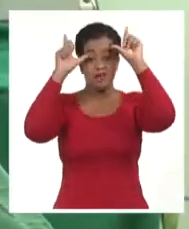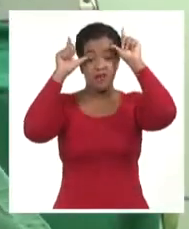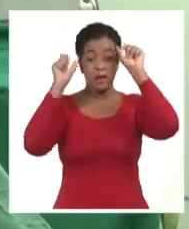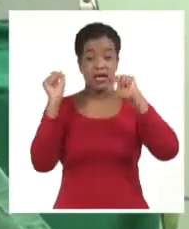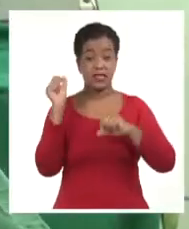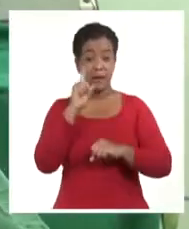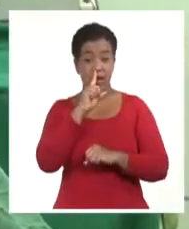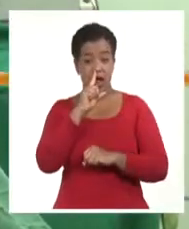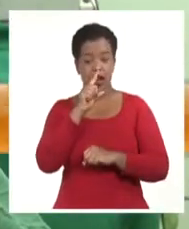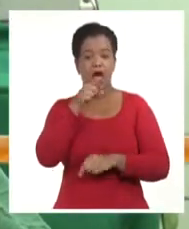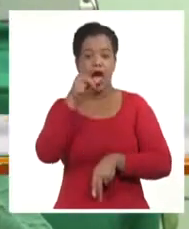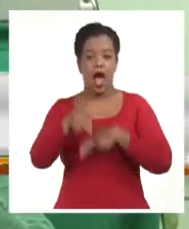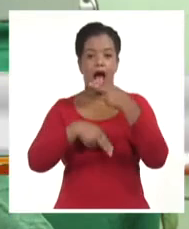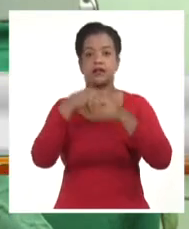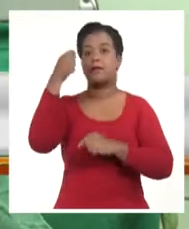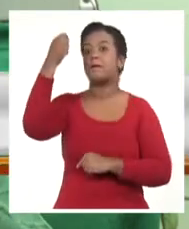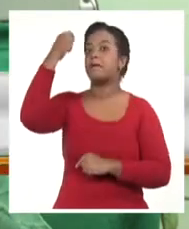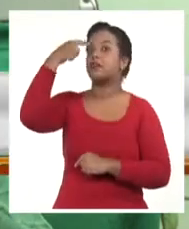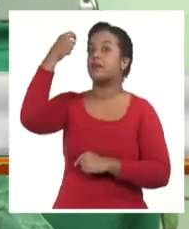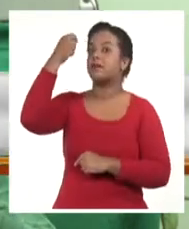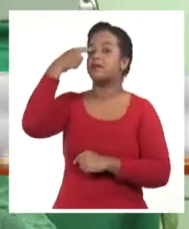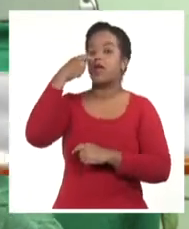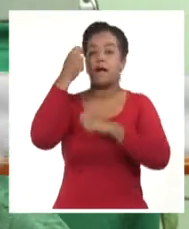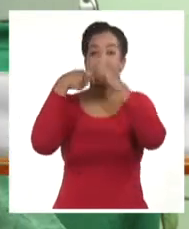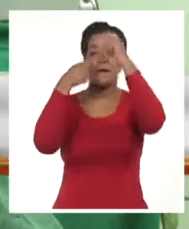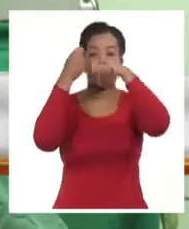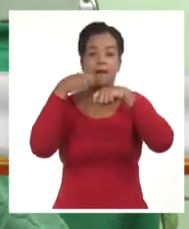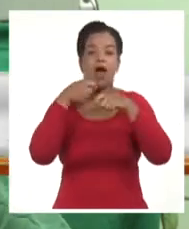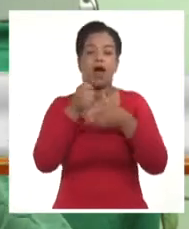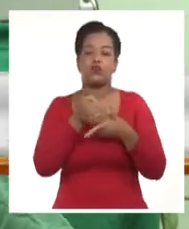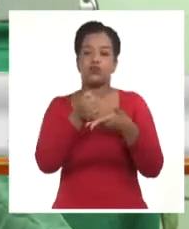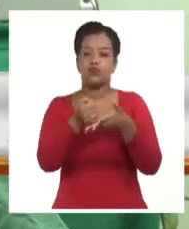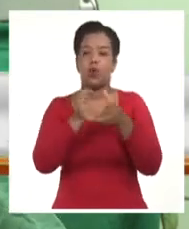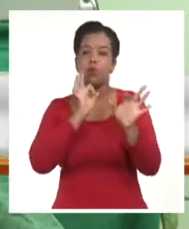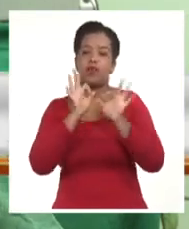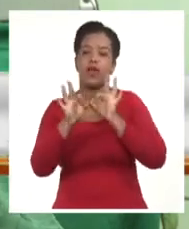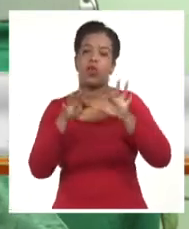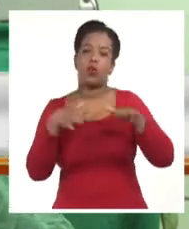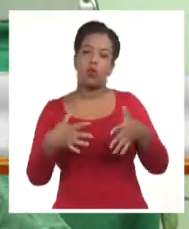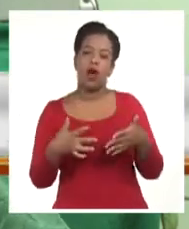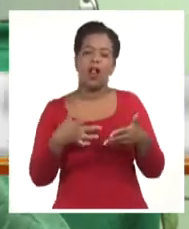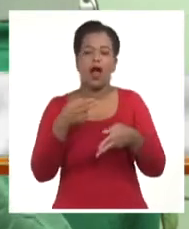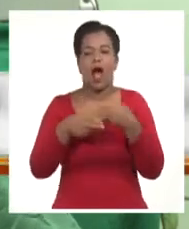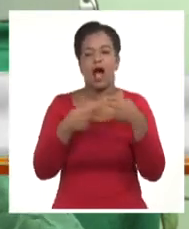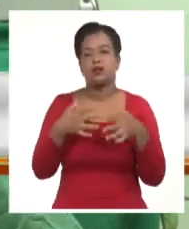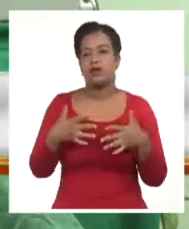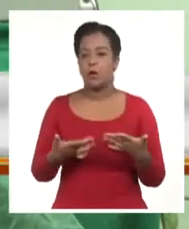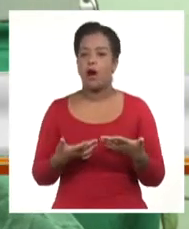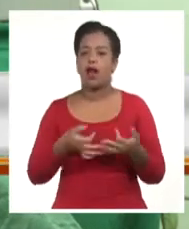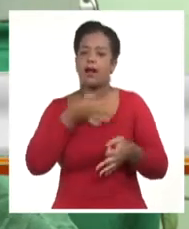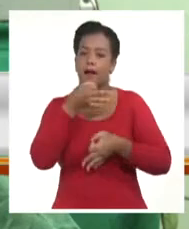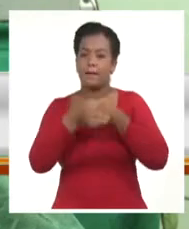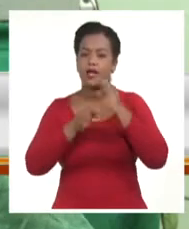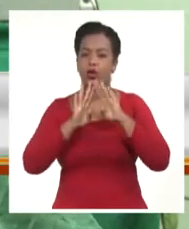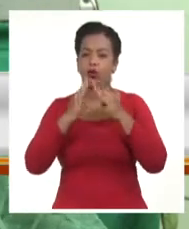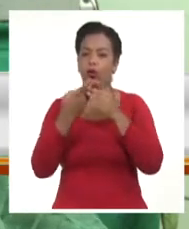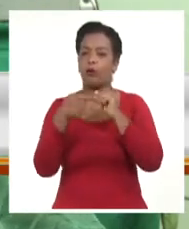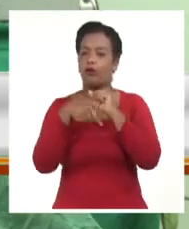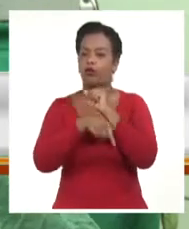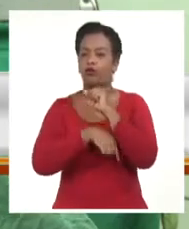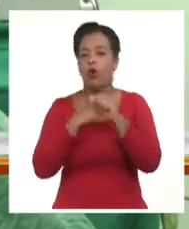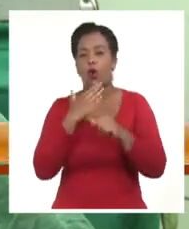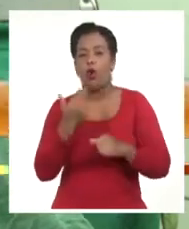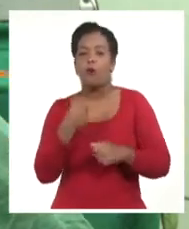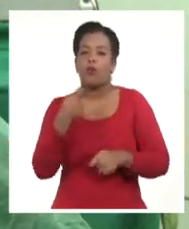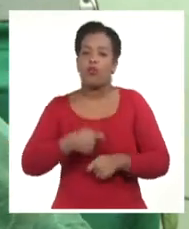pupila, la que le explica los cuidados que va a tener durante la cirugía, qué vamos a hacer con él durante la cirugía, a qué se está sometiendo, cómo debe